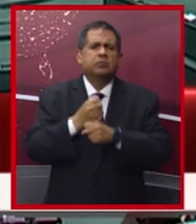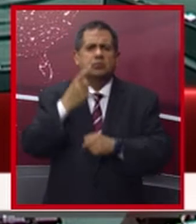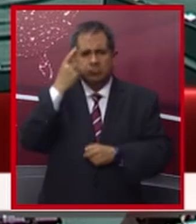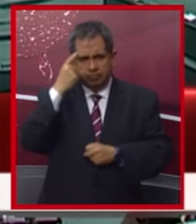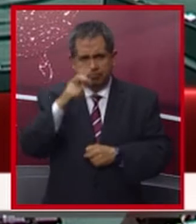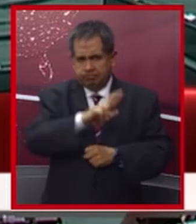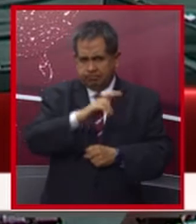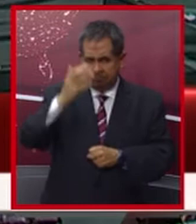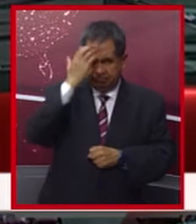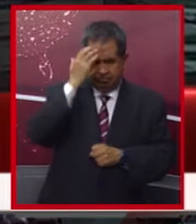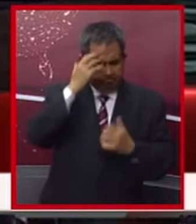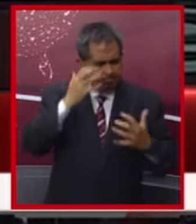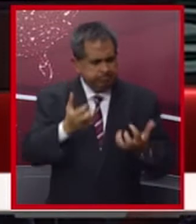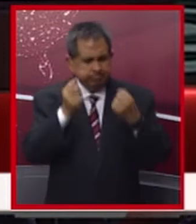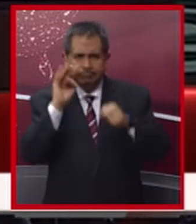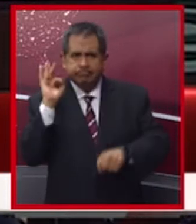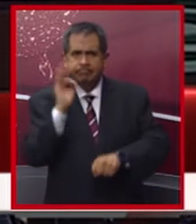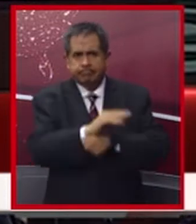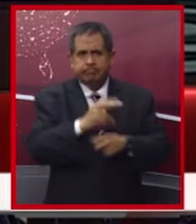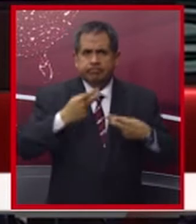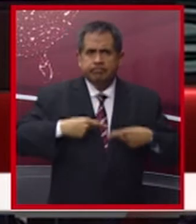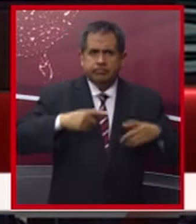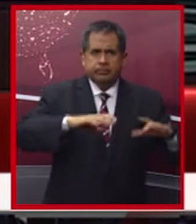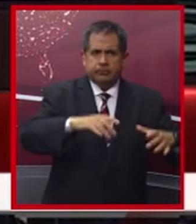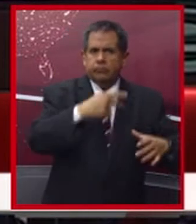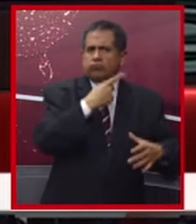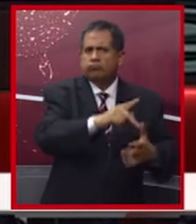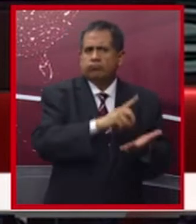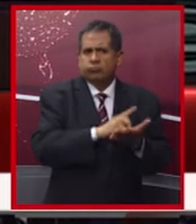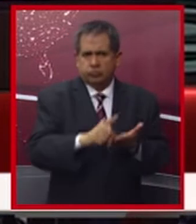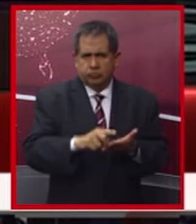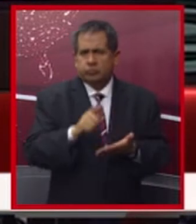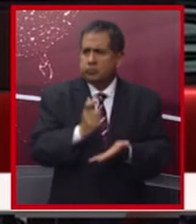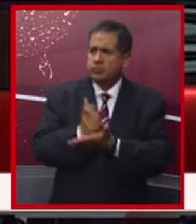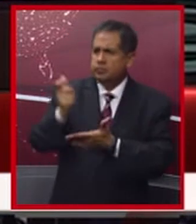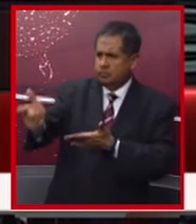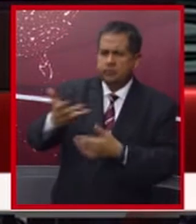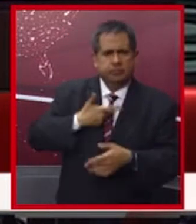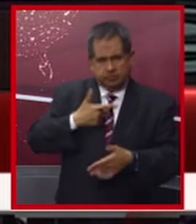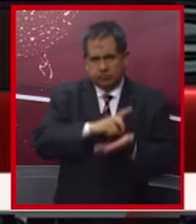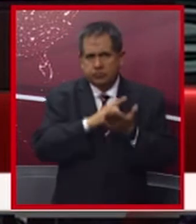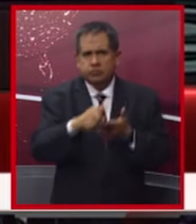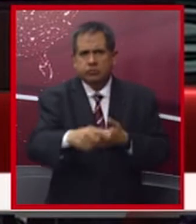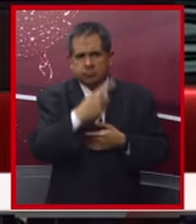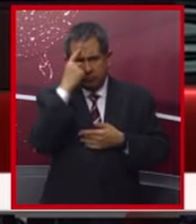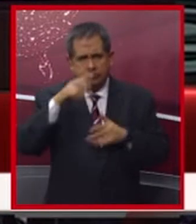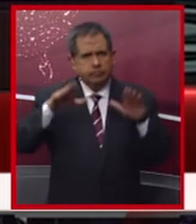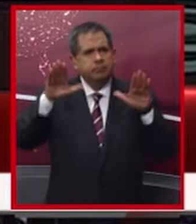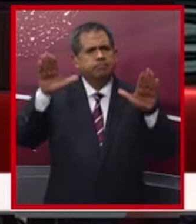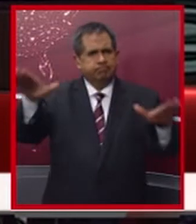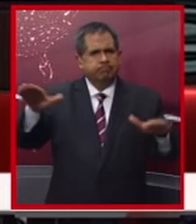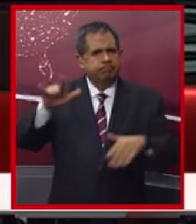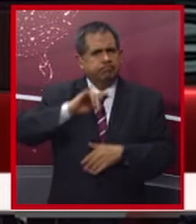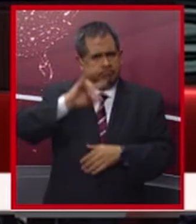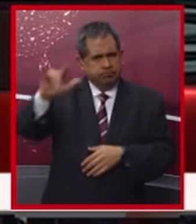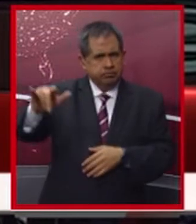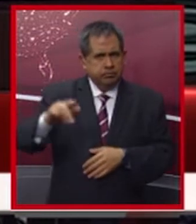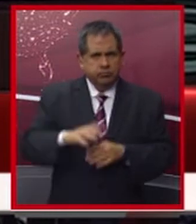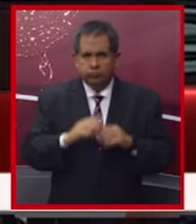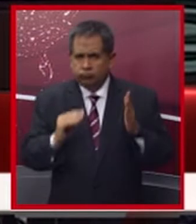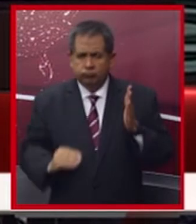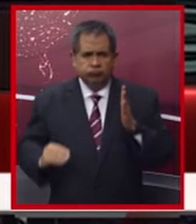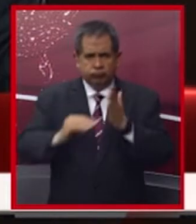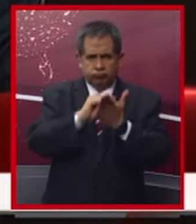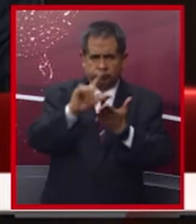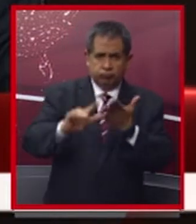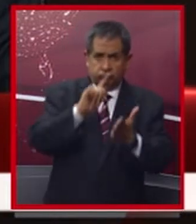central reconocer y salvaguardar a los ciudadanos estos derechos como consumidores de los servicios que prestan las aerolíneas y elevarlos a rango